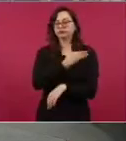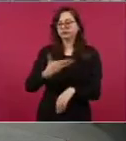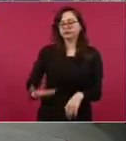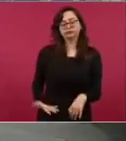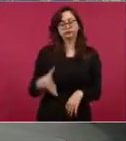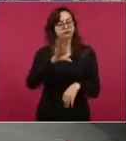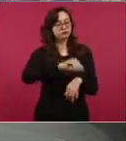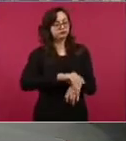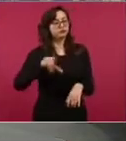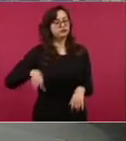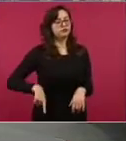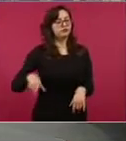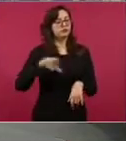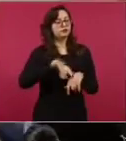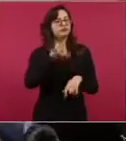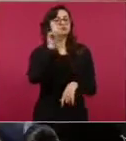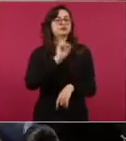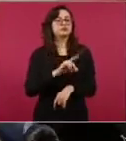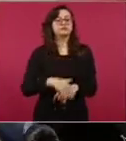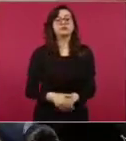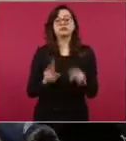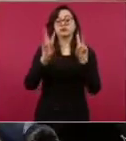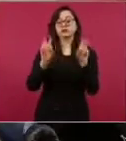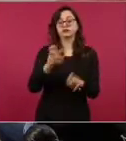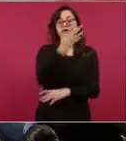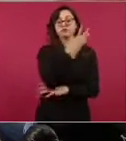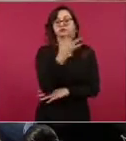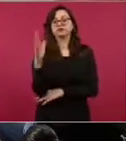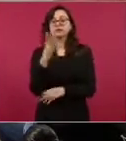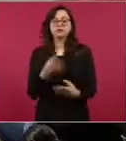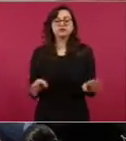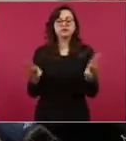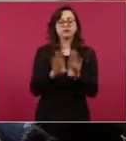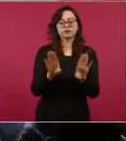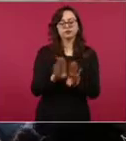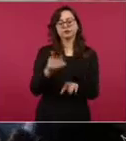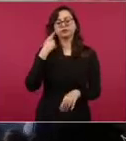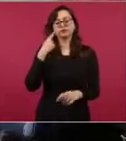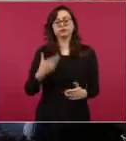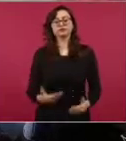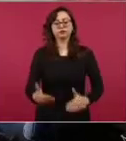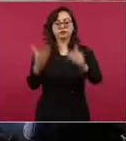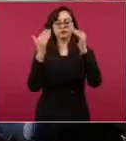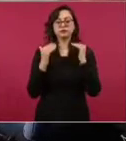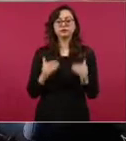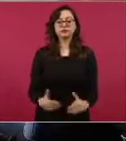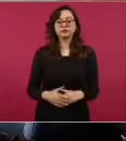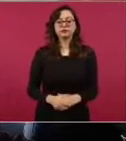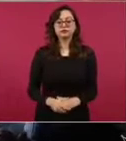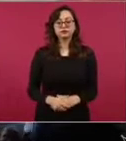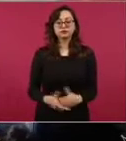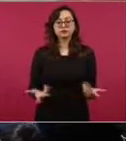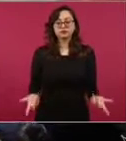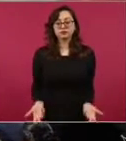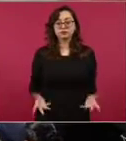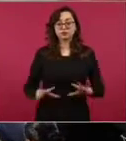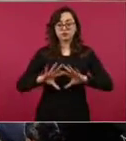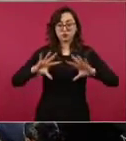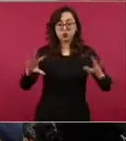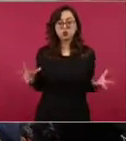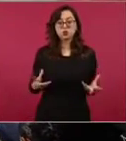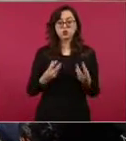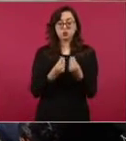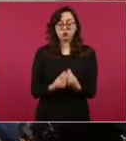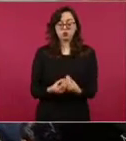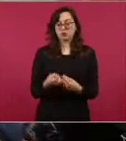doy la información de los aspectos ambientales. Adelante, por favor, con la primera. Bueno, hacemos un total de los tres subtramos de los consorcios,